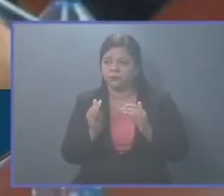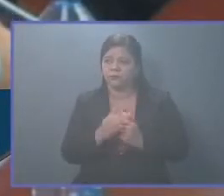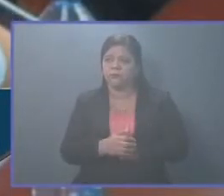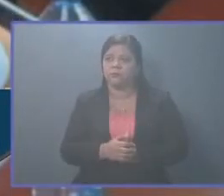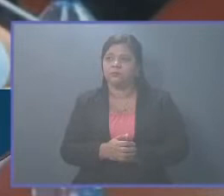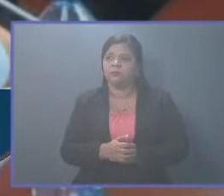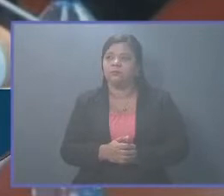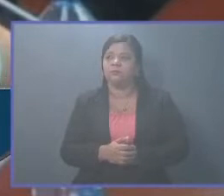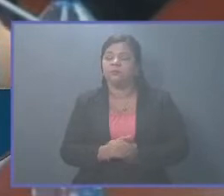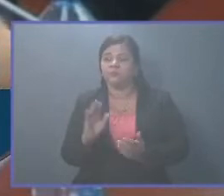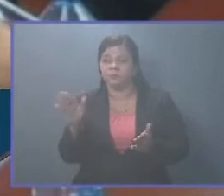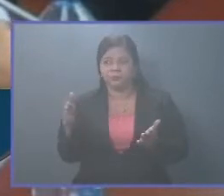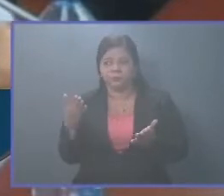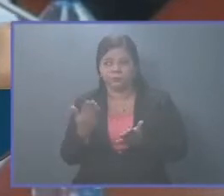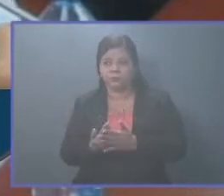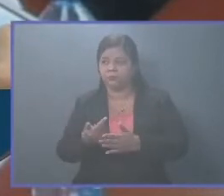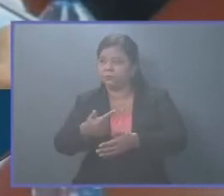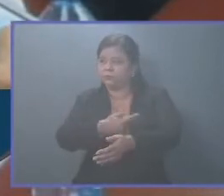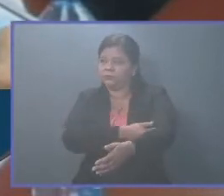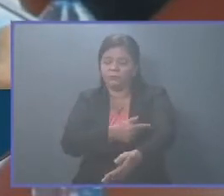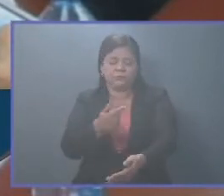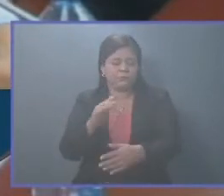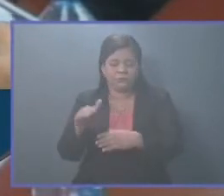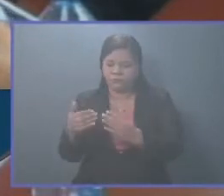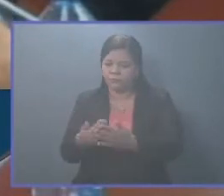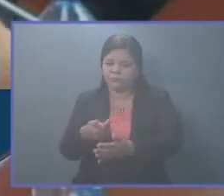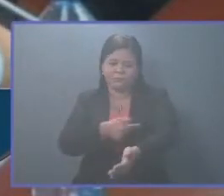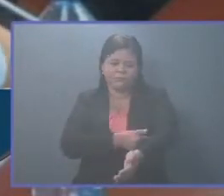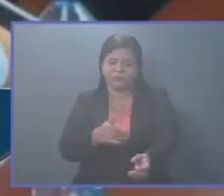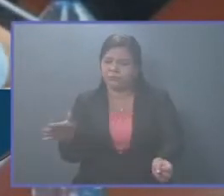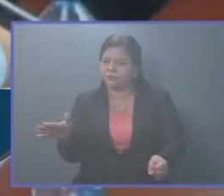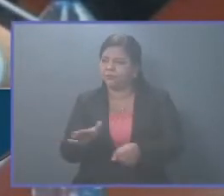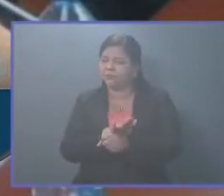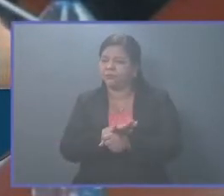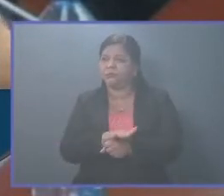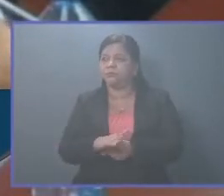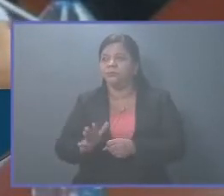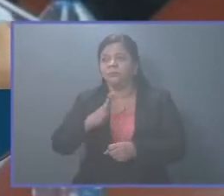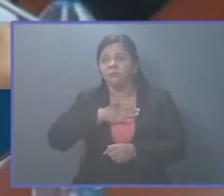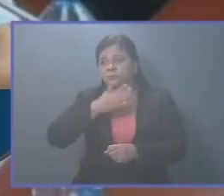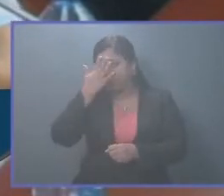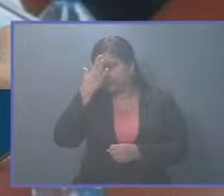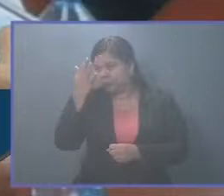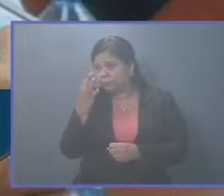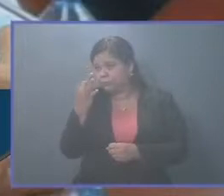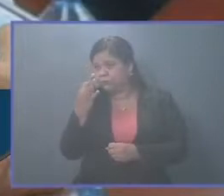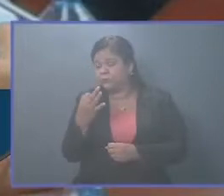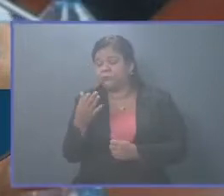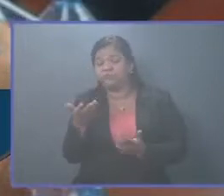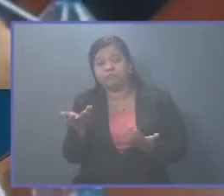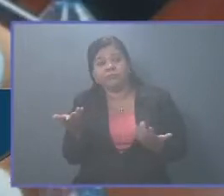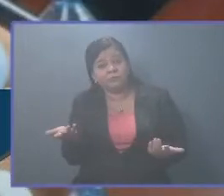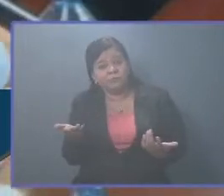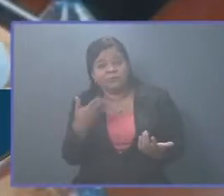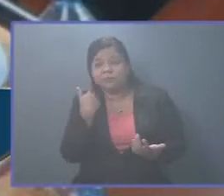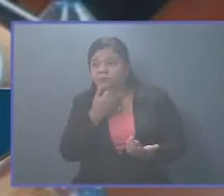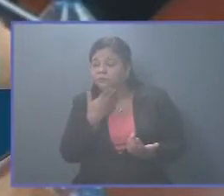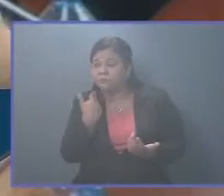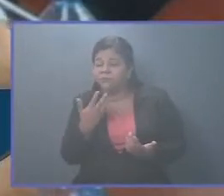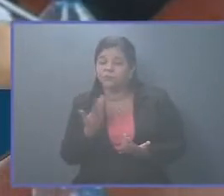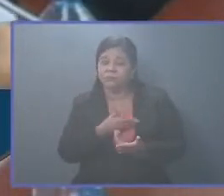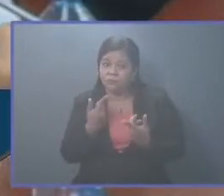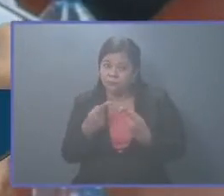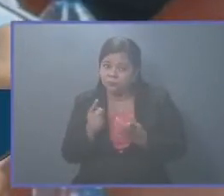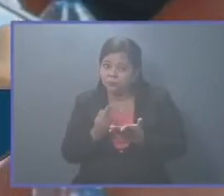nivel, en todos los hospitales están llenos. Entonces pienso yo, bueno, entonces ¿qué va a pasar? ¿Vamos a discutir